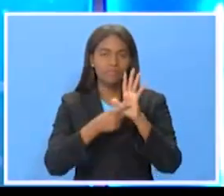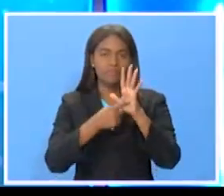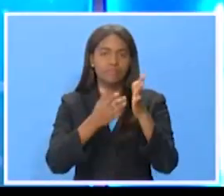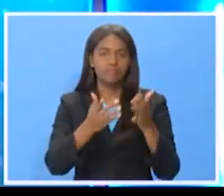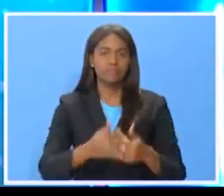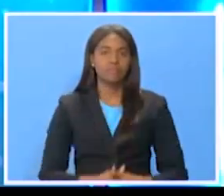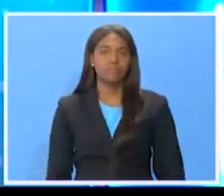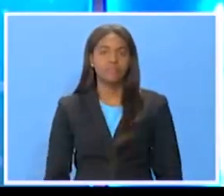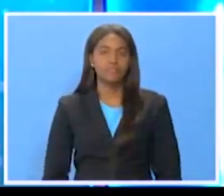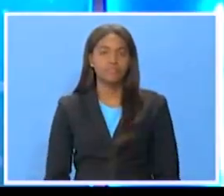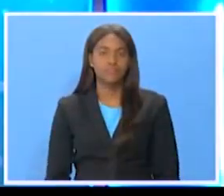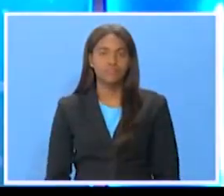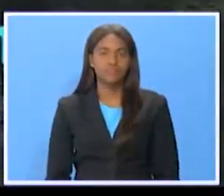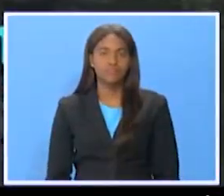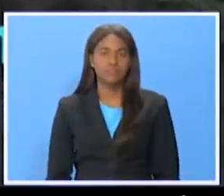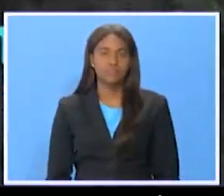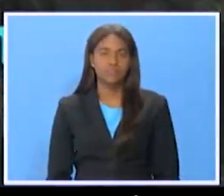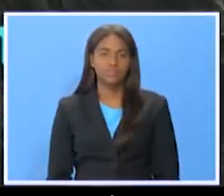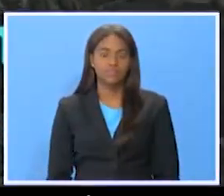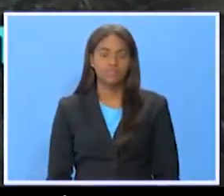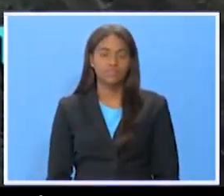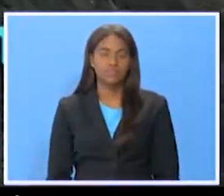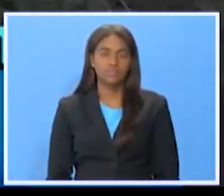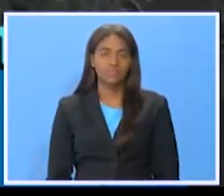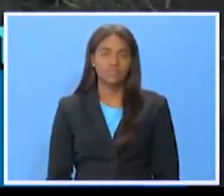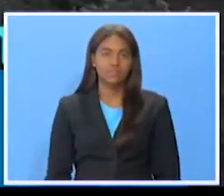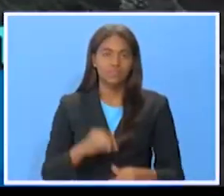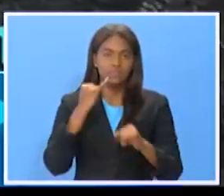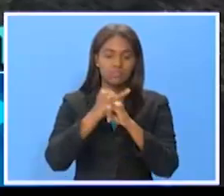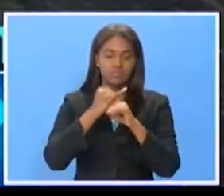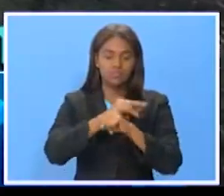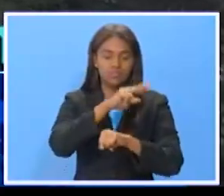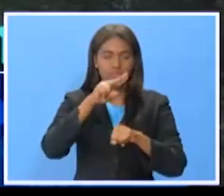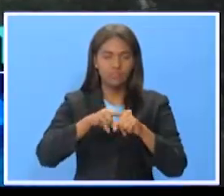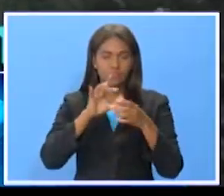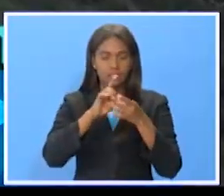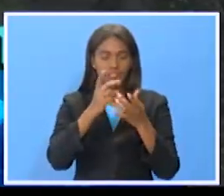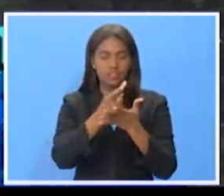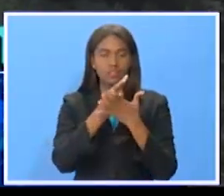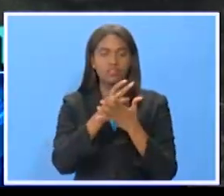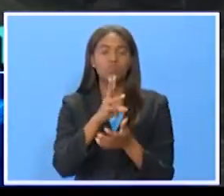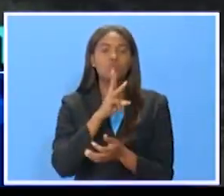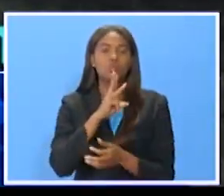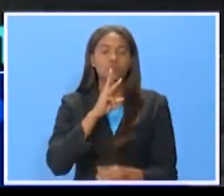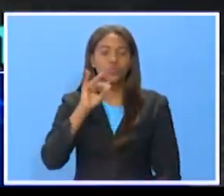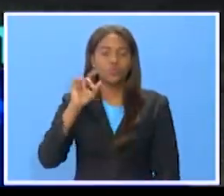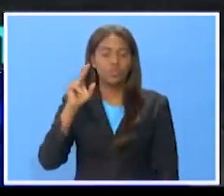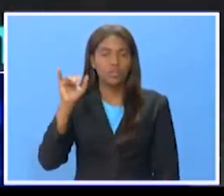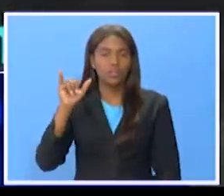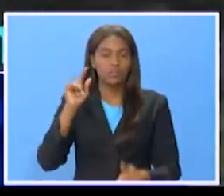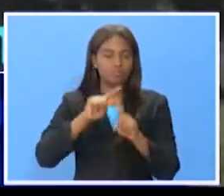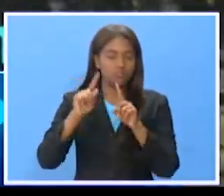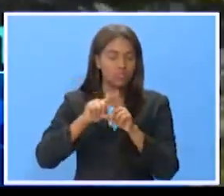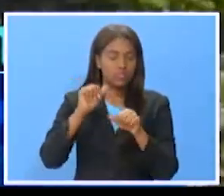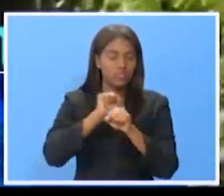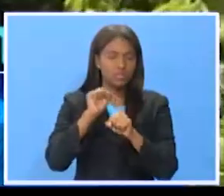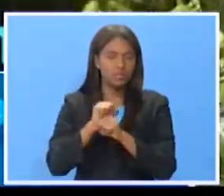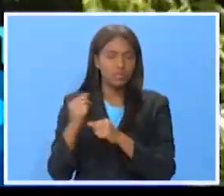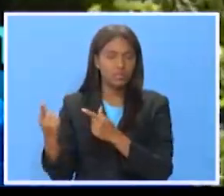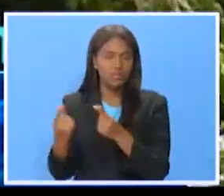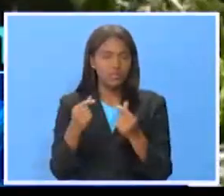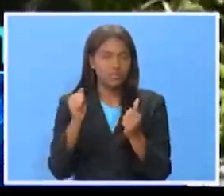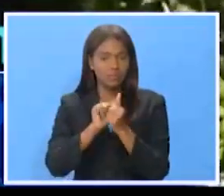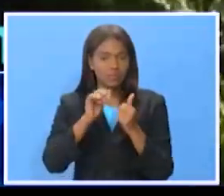Vamos a verla a continuación. El Instituto Nacional de Recursos Hidráulicos, SINRI, ejecuta varios operativos en la demarcación de la